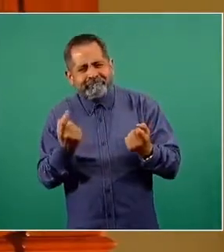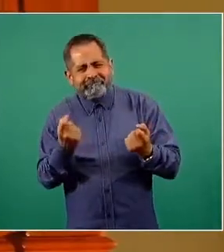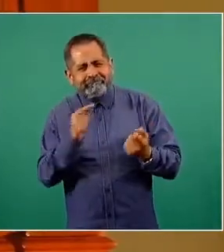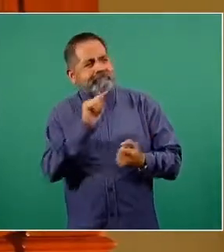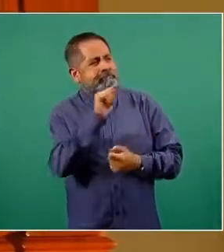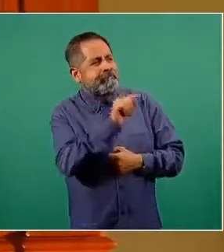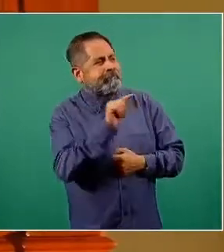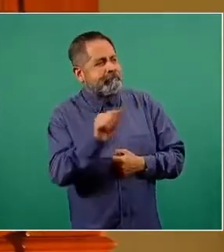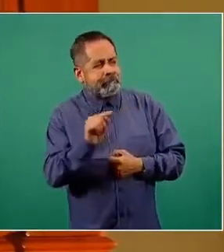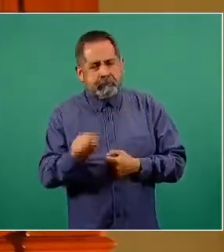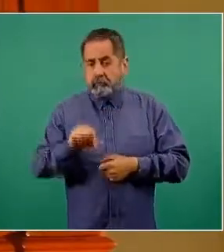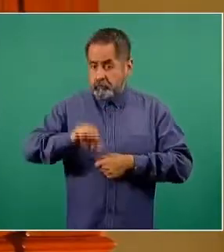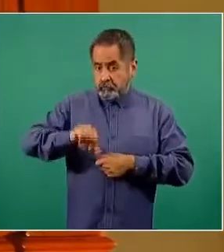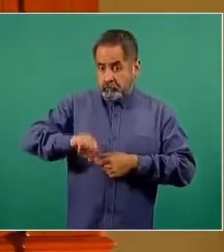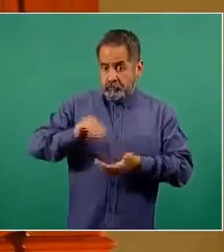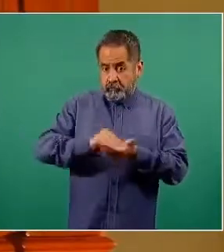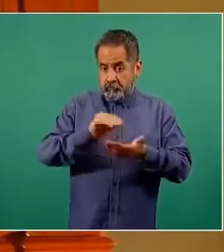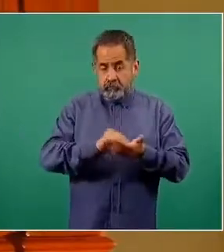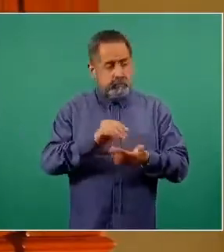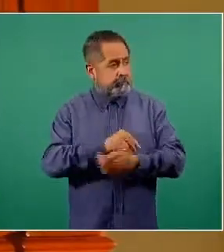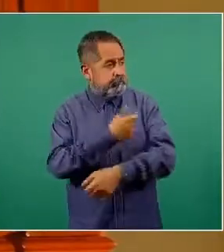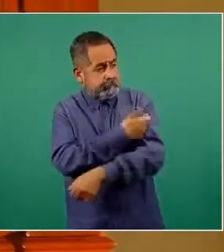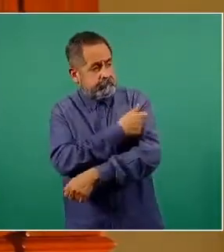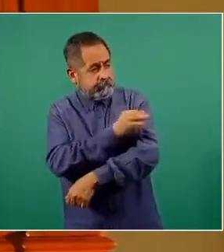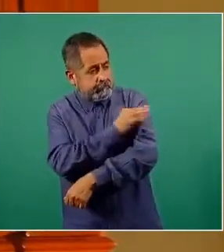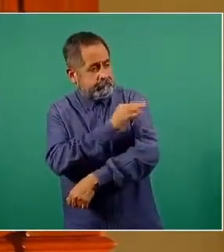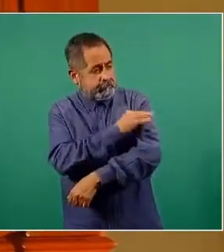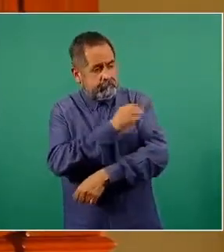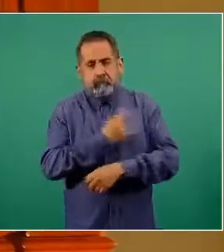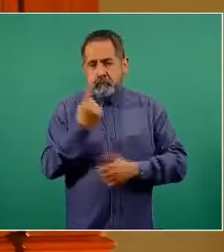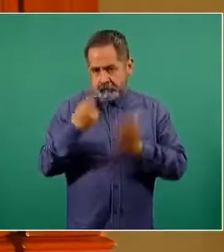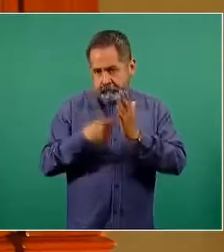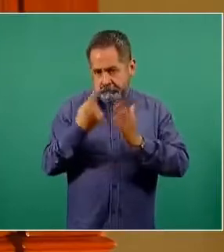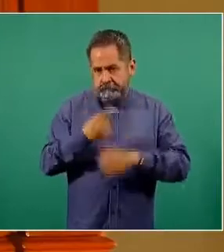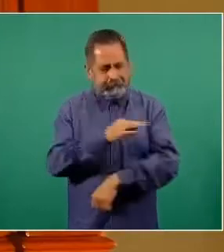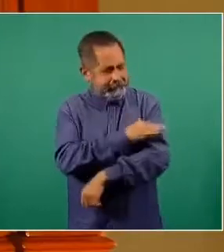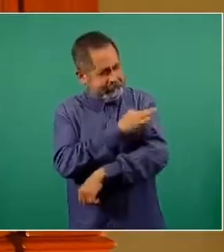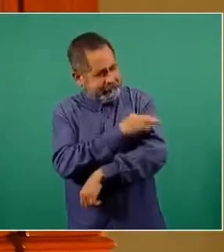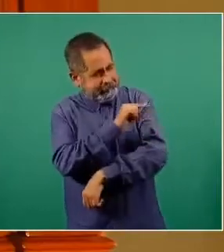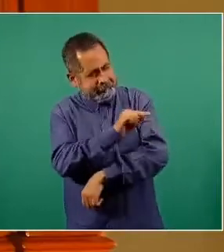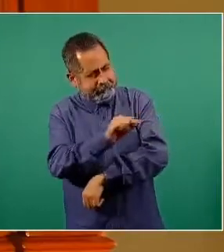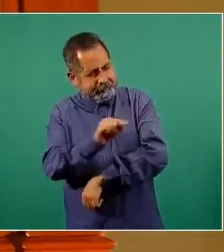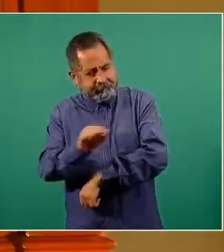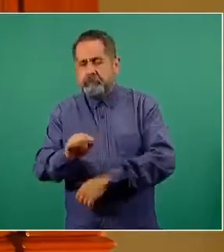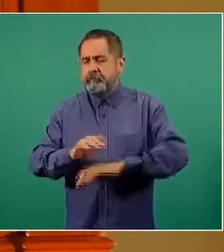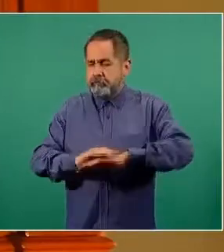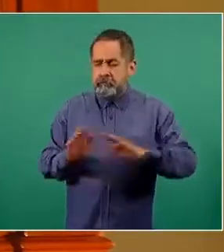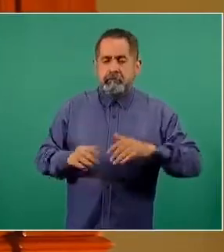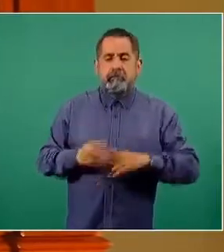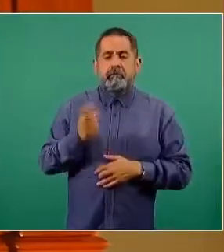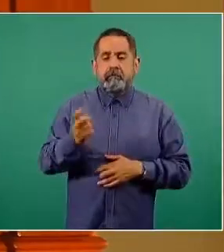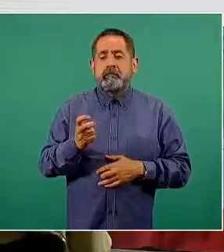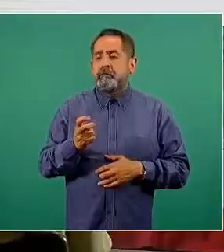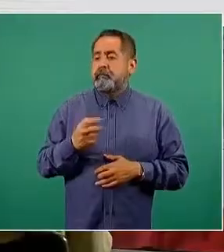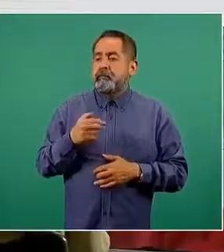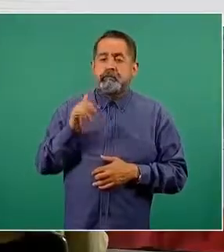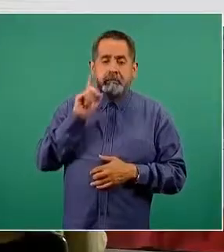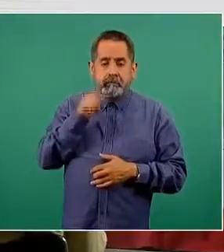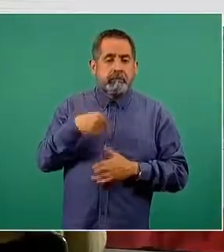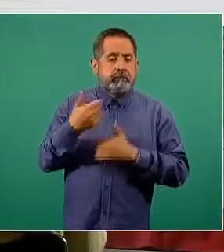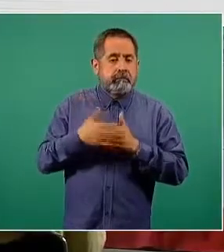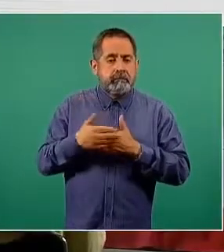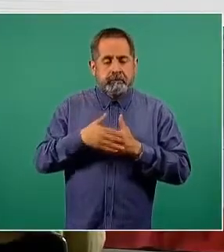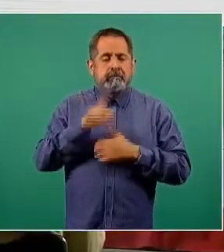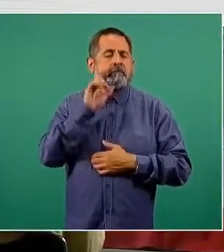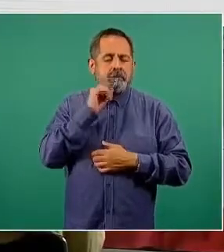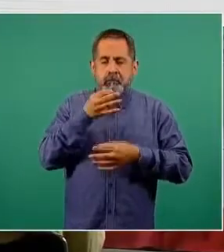los que todavía hoy se está terminando de aplicar la primera dosis, y ya esto nos va a permitir anunciar, que también lo